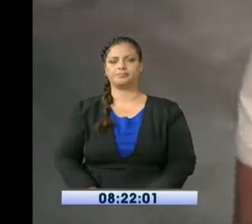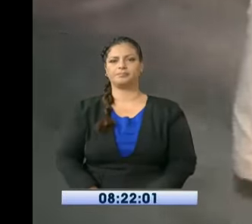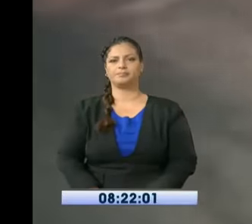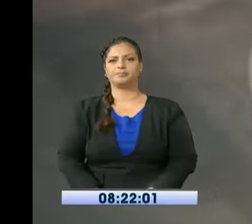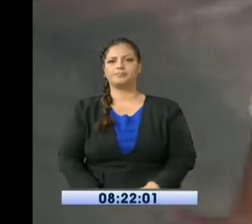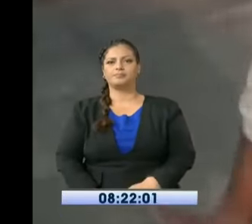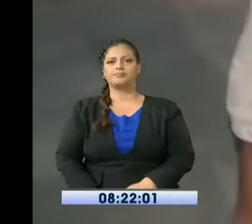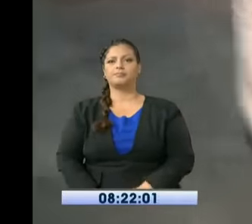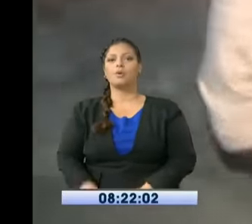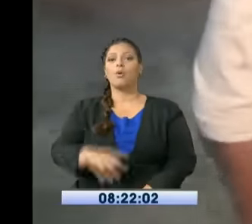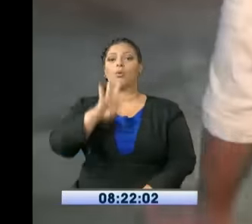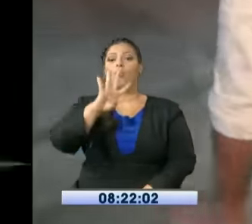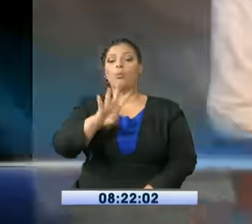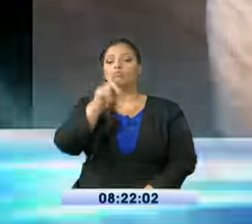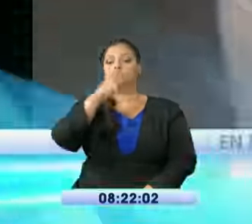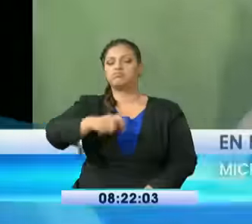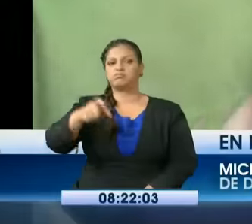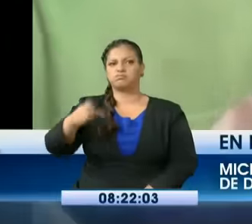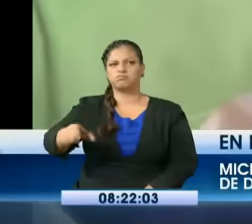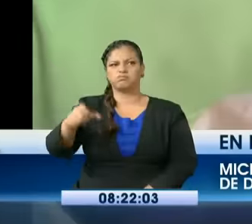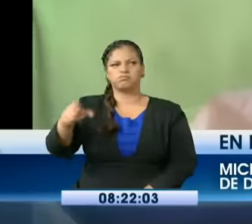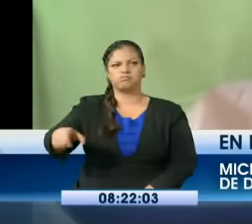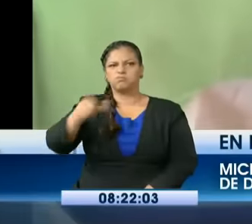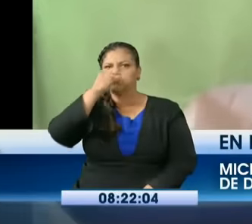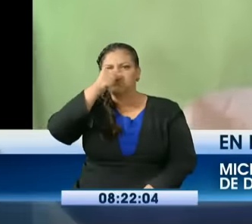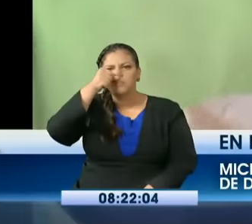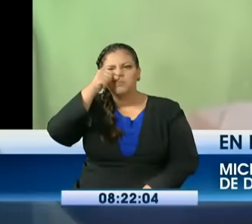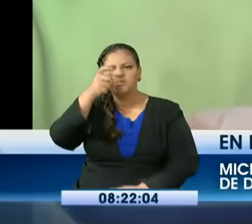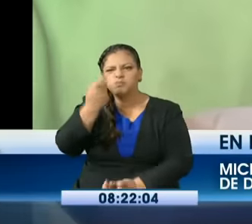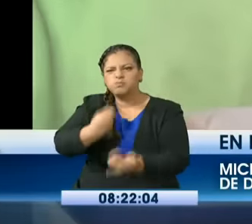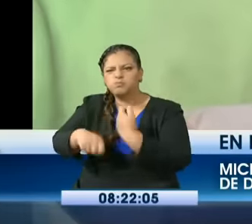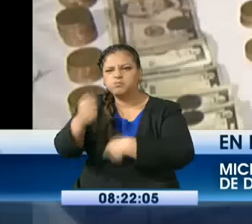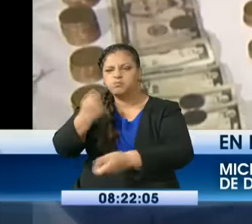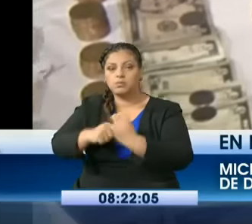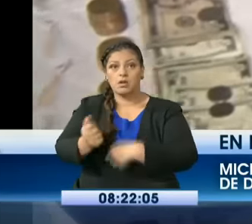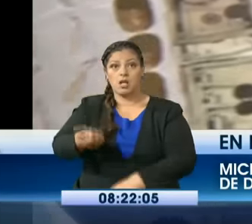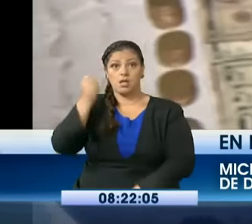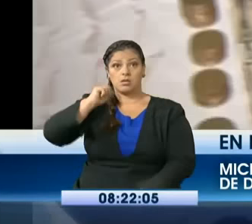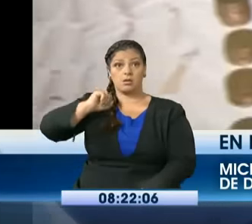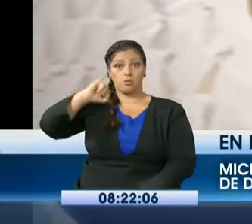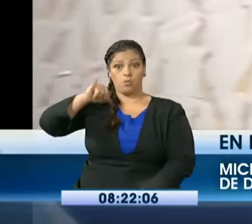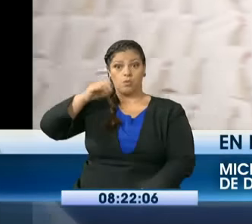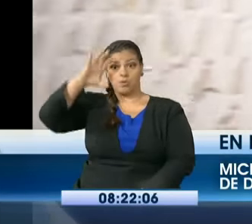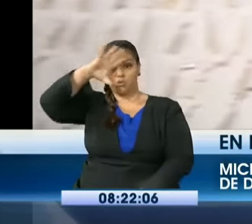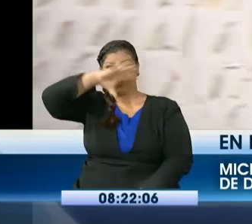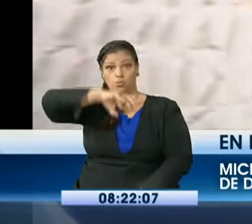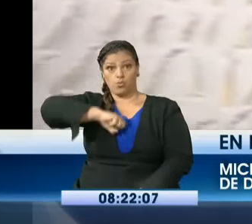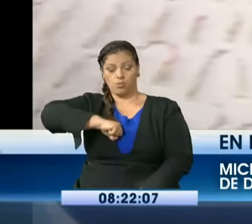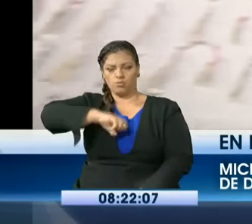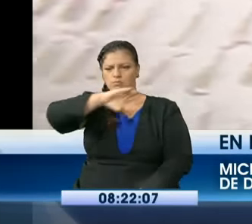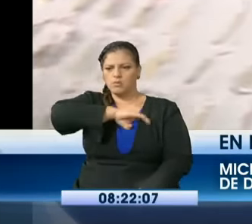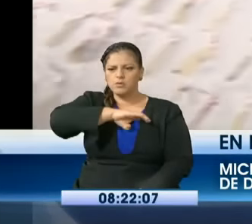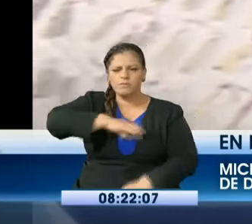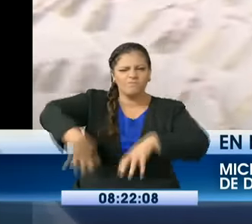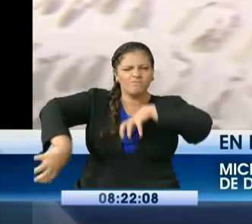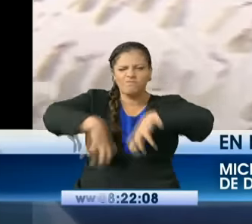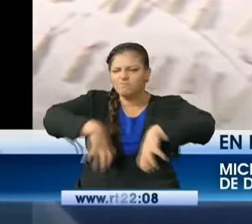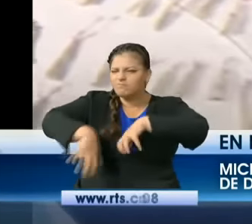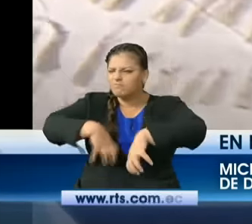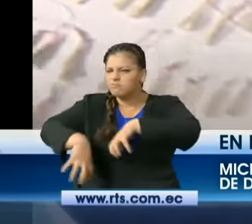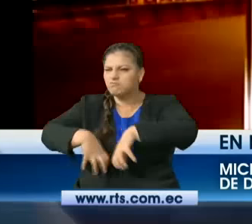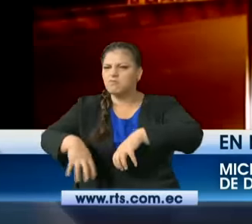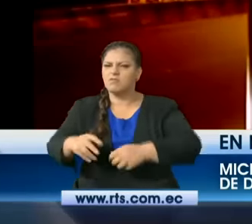Cuatro presuntos microtraficantes de droga fueron detenidos la noche del jueves a través de un intenso operativo que la